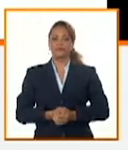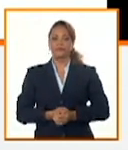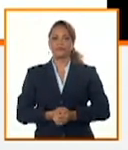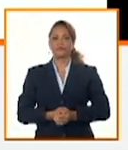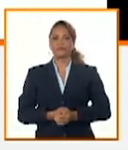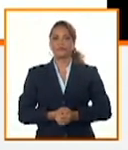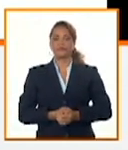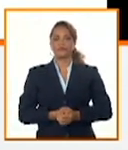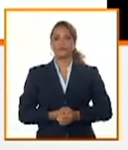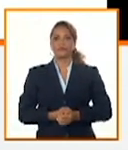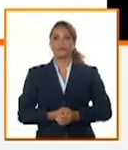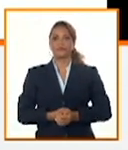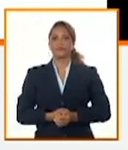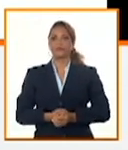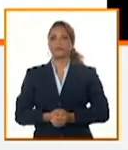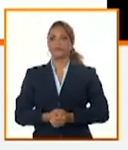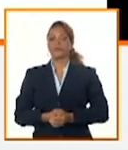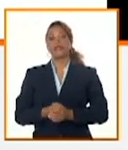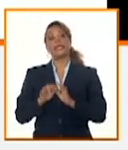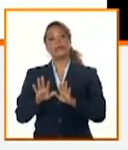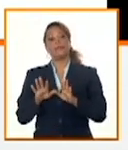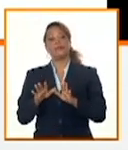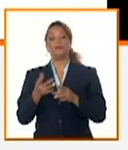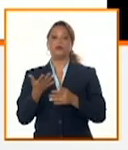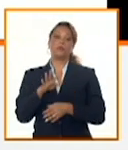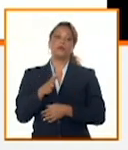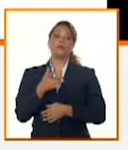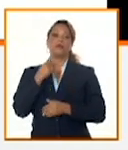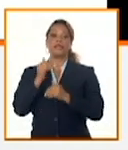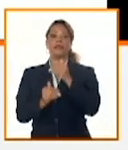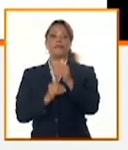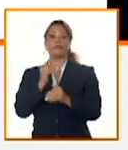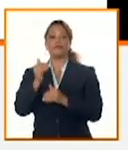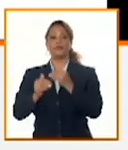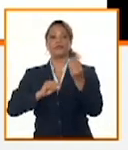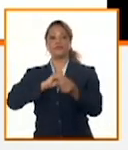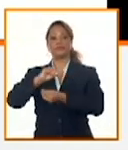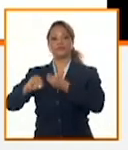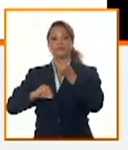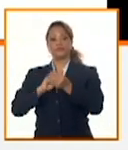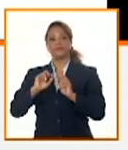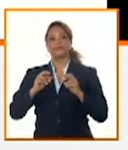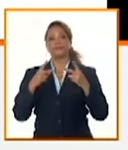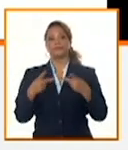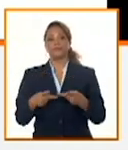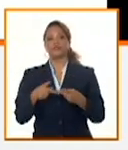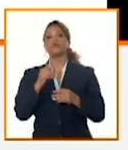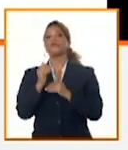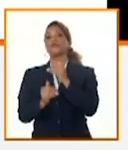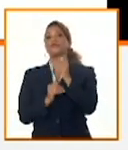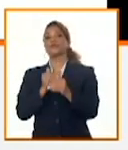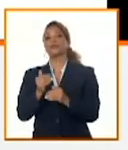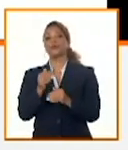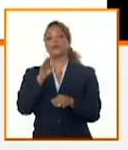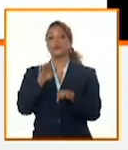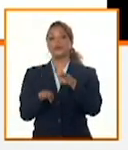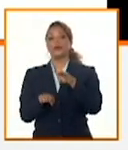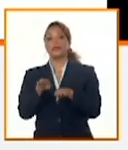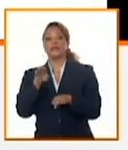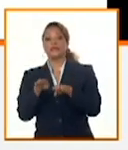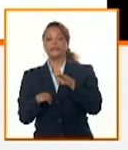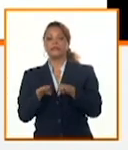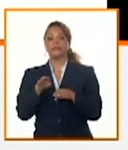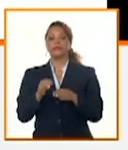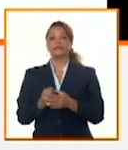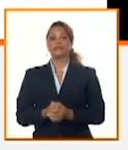avanzando poco a poco pero lo que esperamos es que Durante este proceso que repito nuevamente un proceso gradual de creación de condiciones